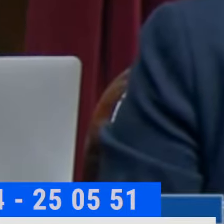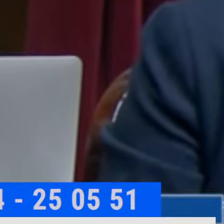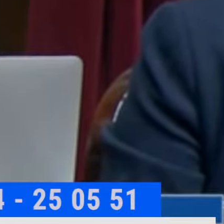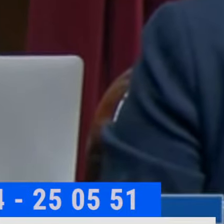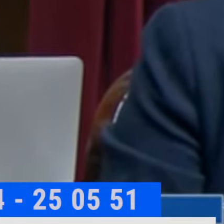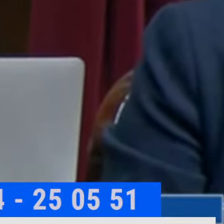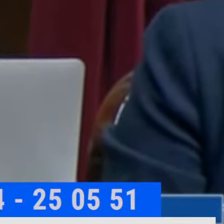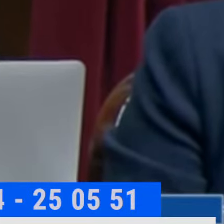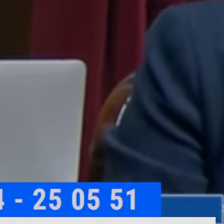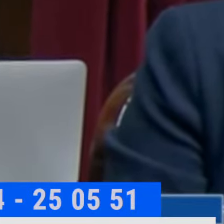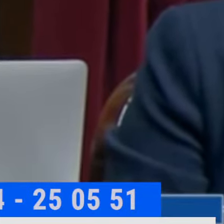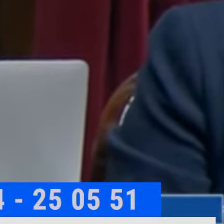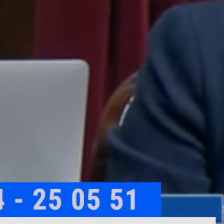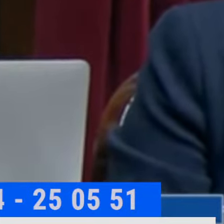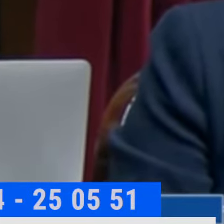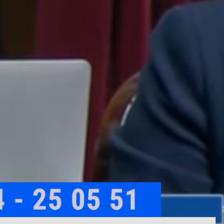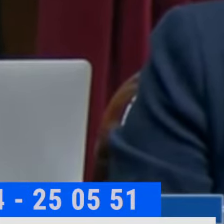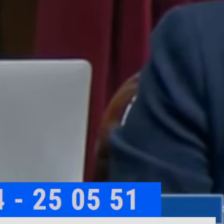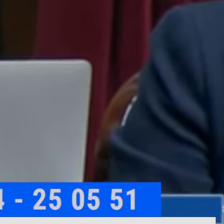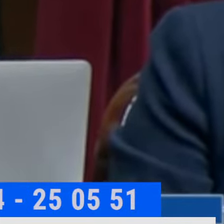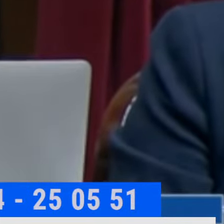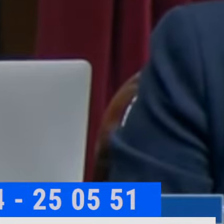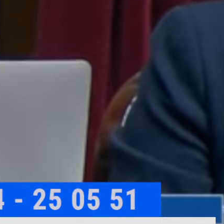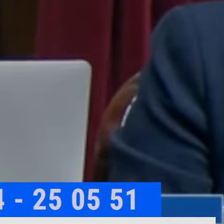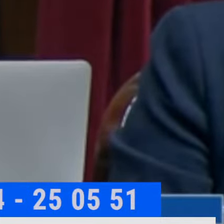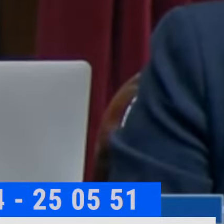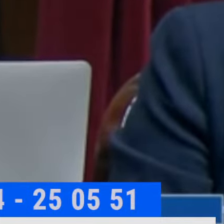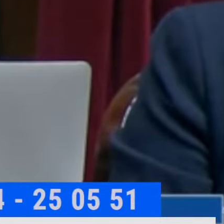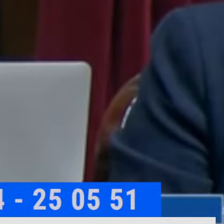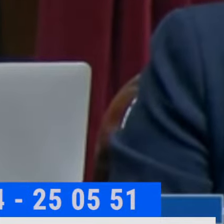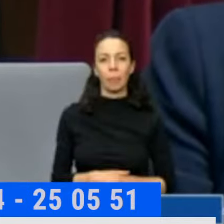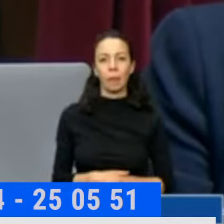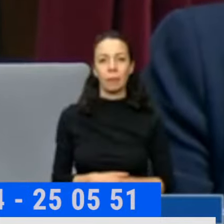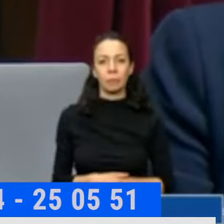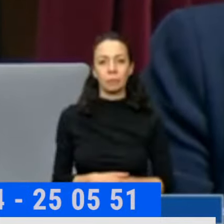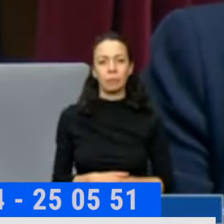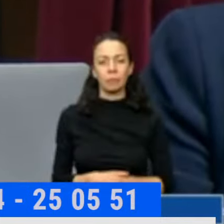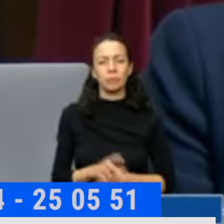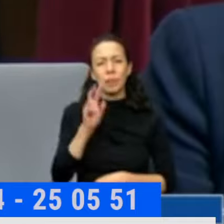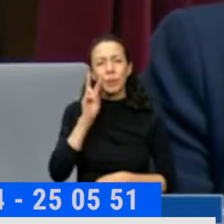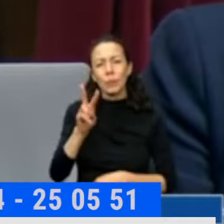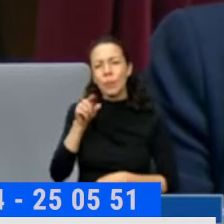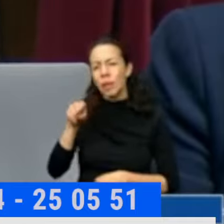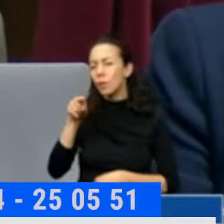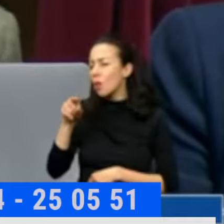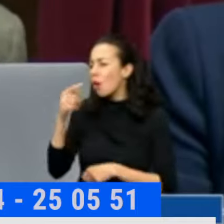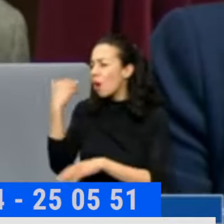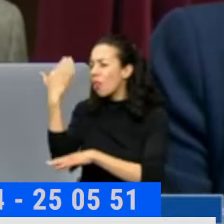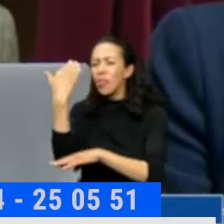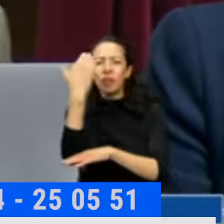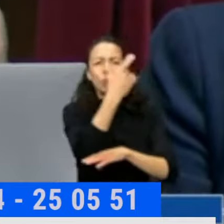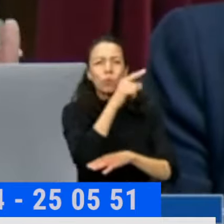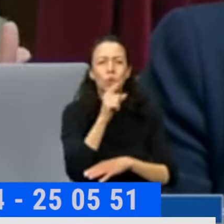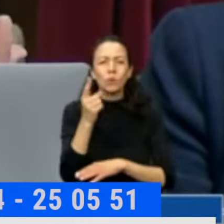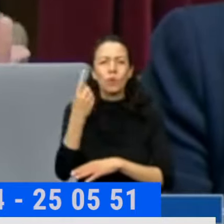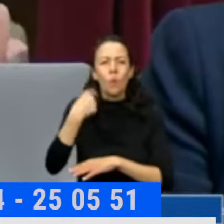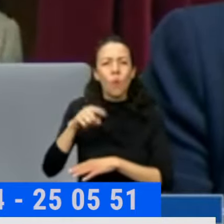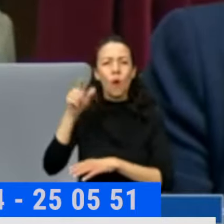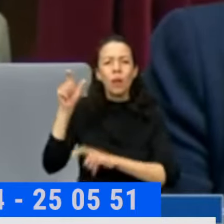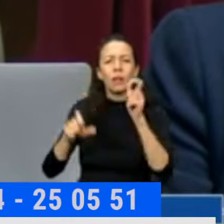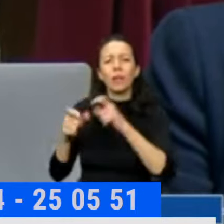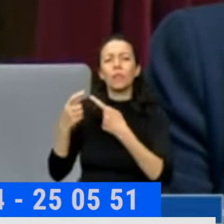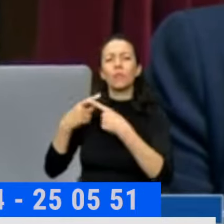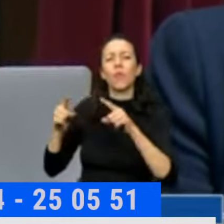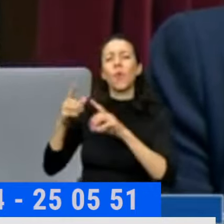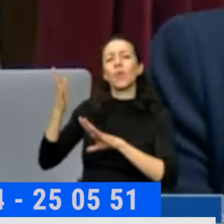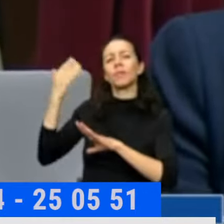así, muchas veces yo decía cosas incoherentes, pero después uno va dándose cuenta de que realmente no es así la cosa. Y así